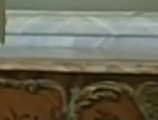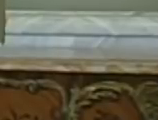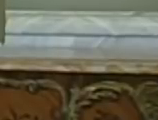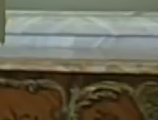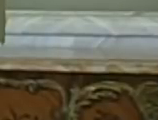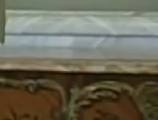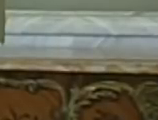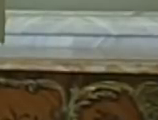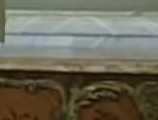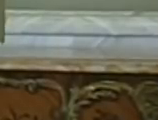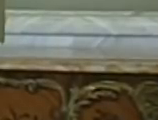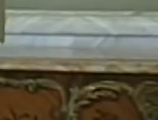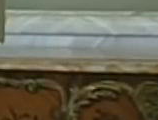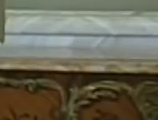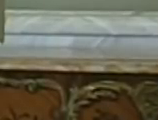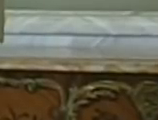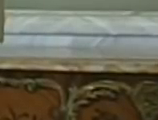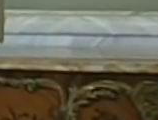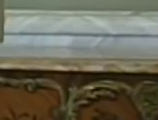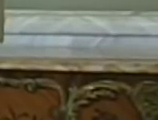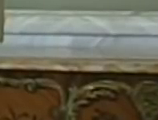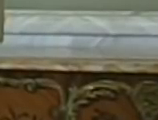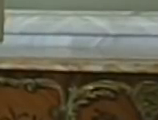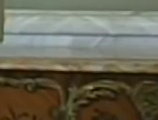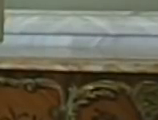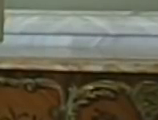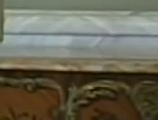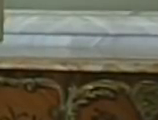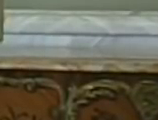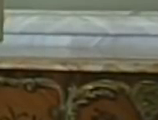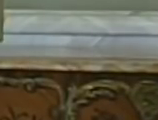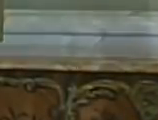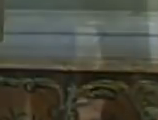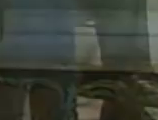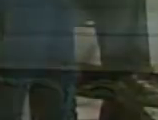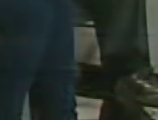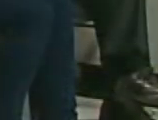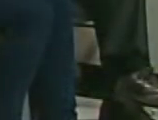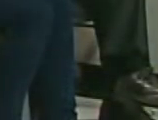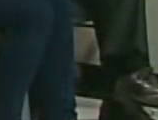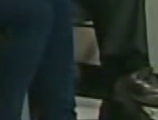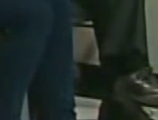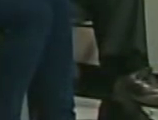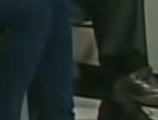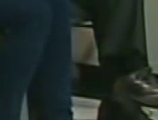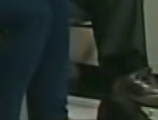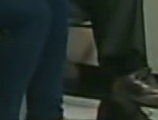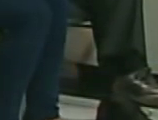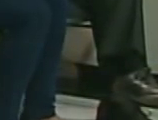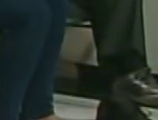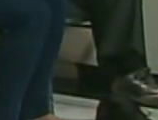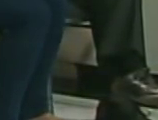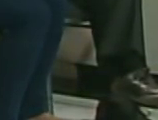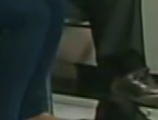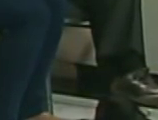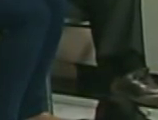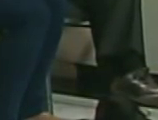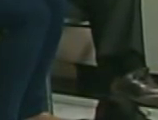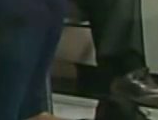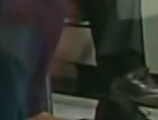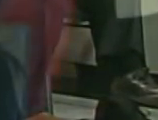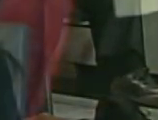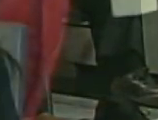de comunicación, hoy en Venezuela es un país no solamente en su territorio propio, también lleva la